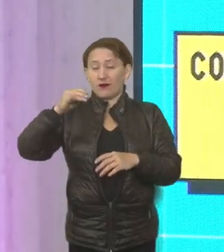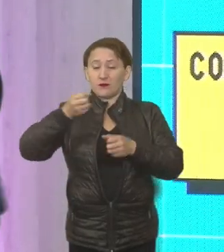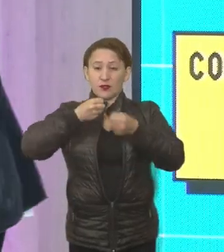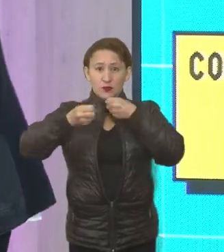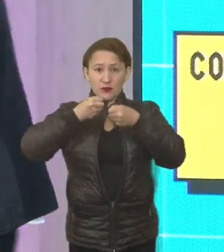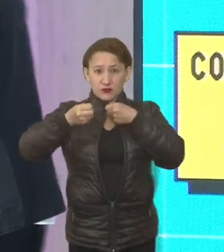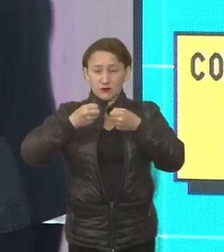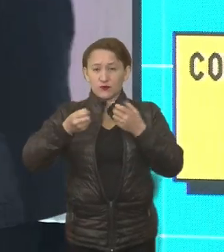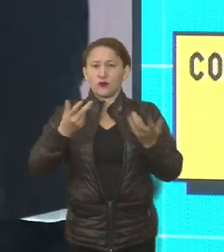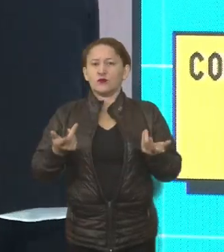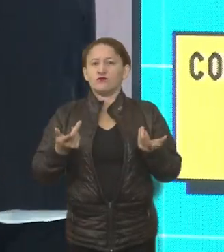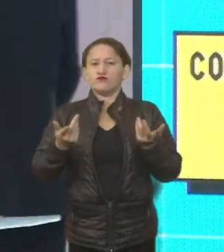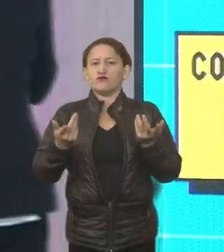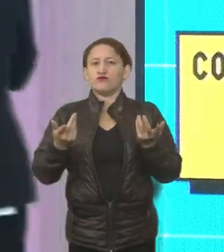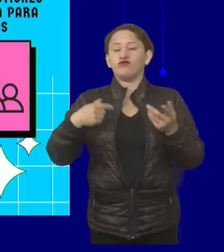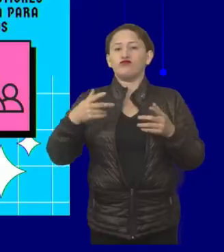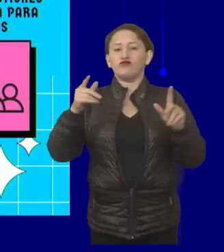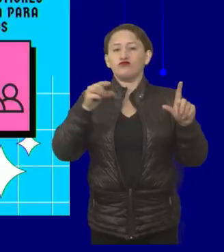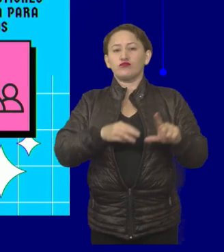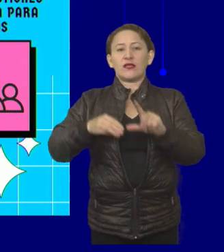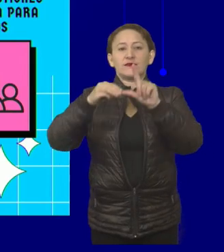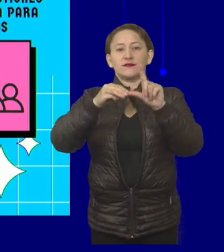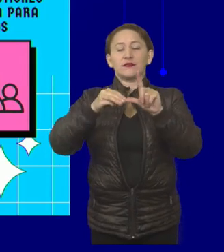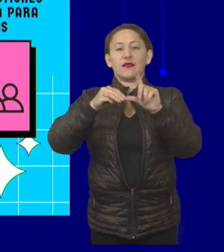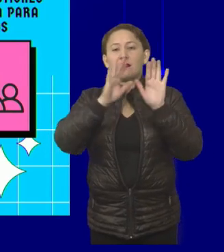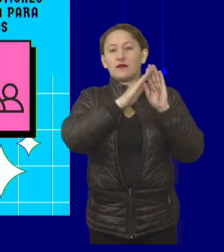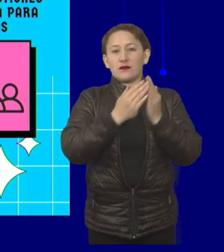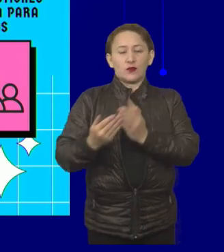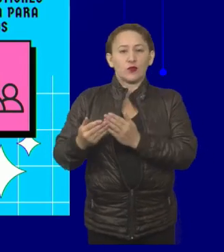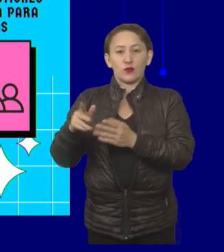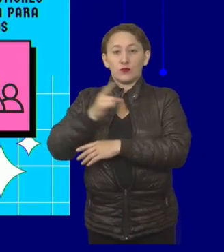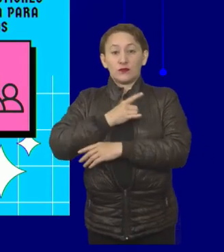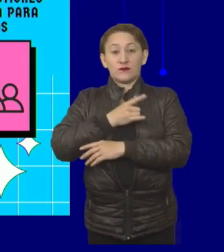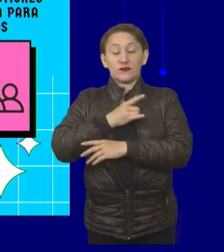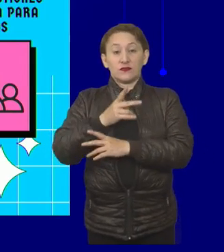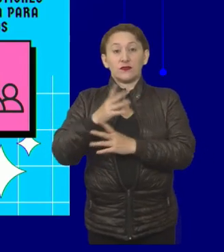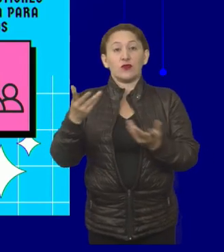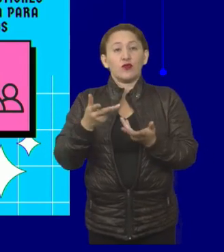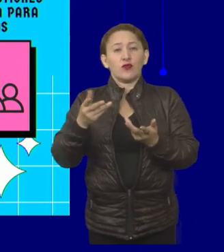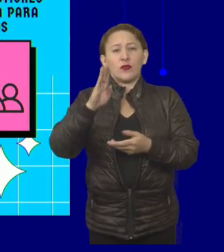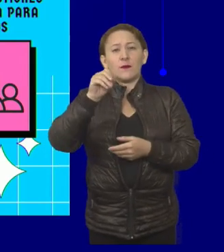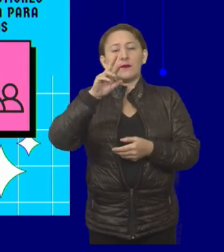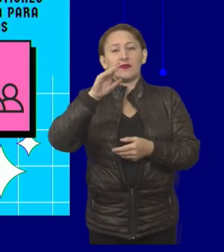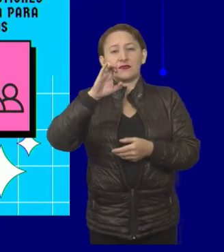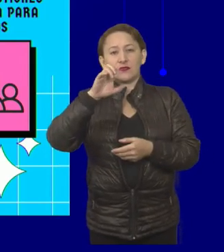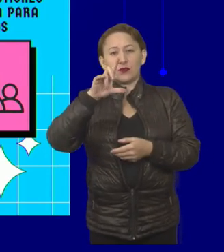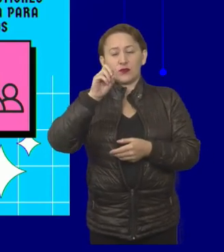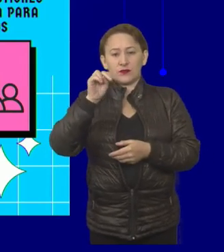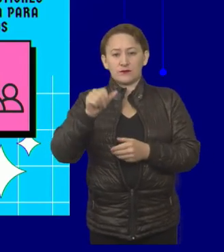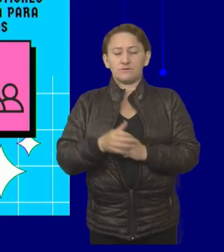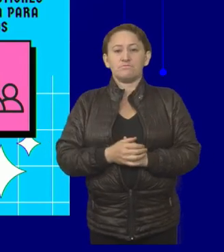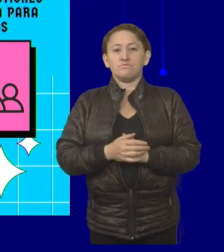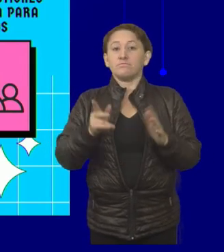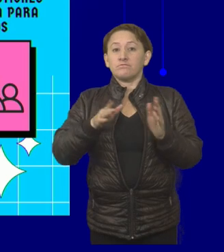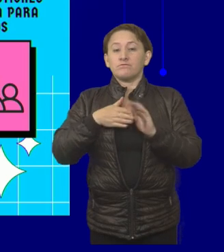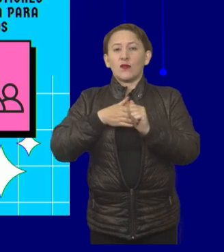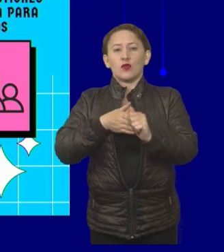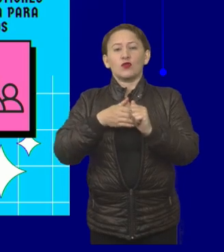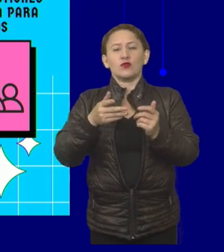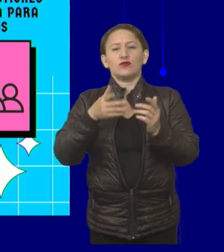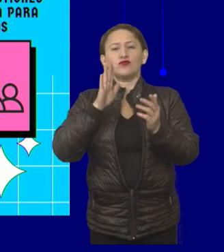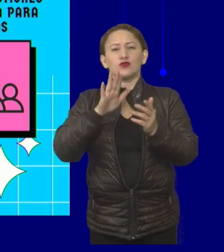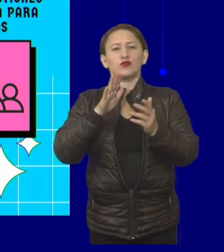periodismo, yo soy máster en literatura de la Universidad de Barcelona, estudié guiones para